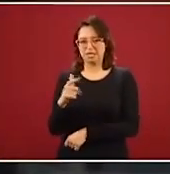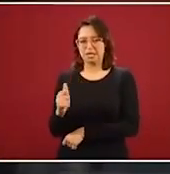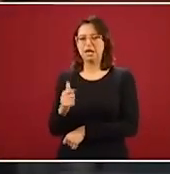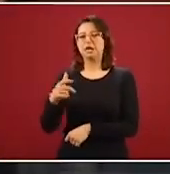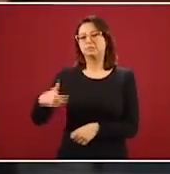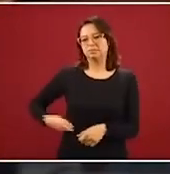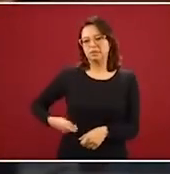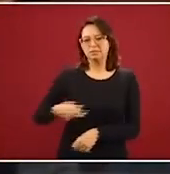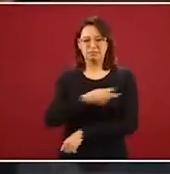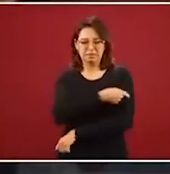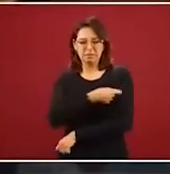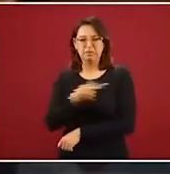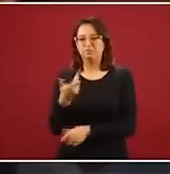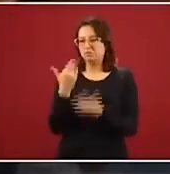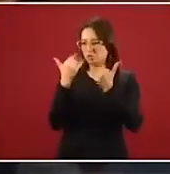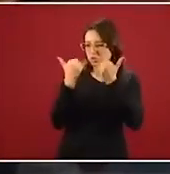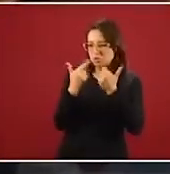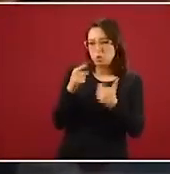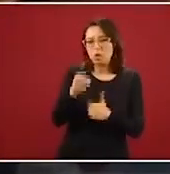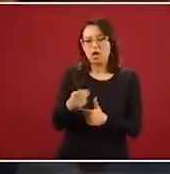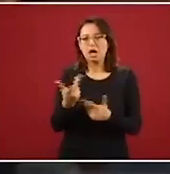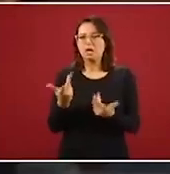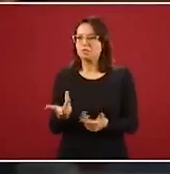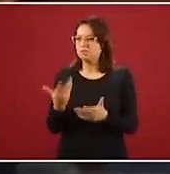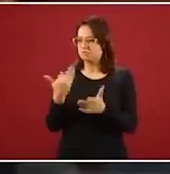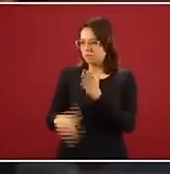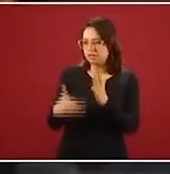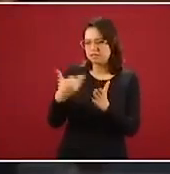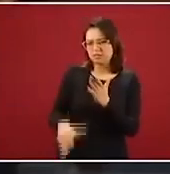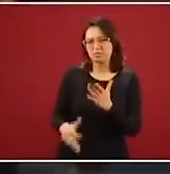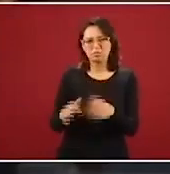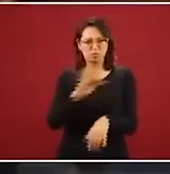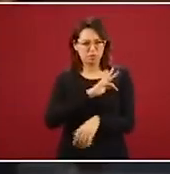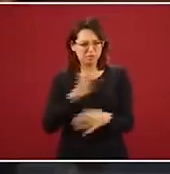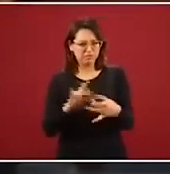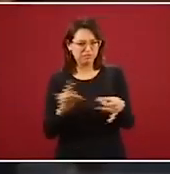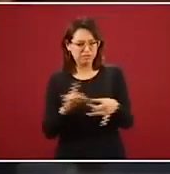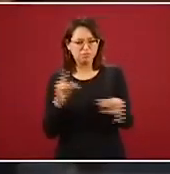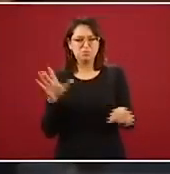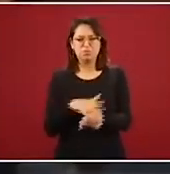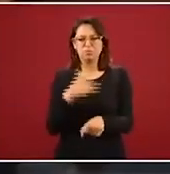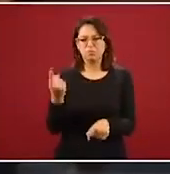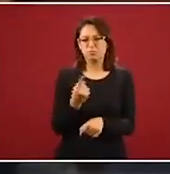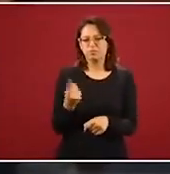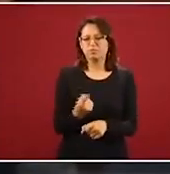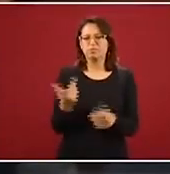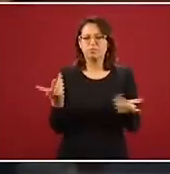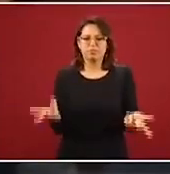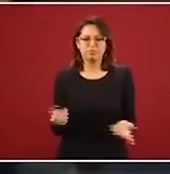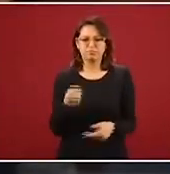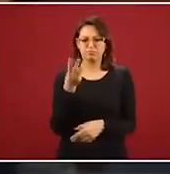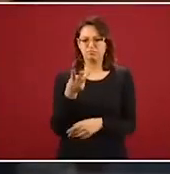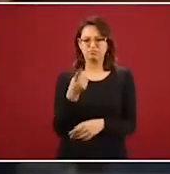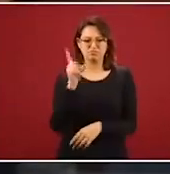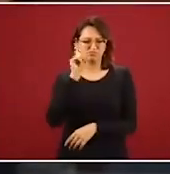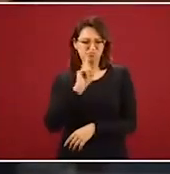y si nos podría dar más adelante un informe más detallado de este tema, por favor, porque pues son tres personas, son tres mujeres